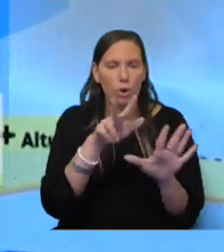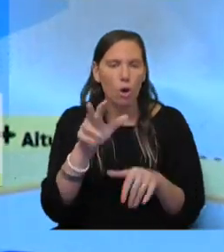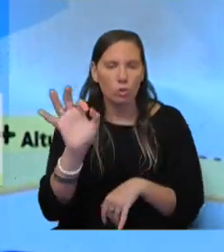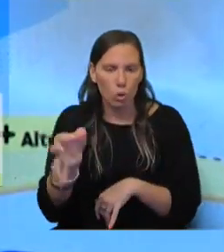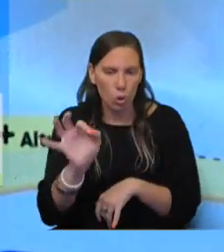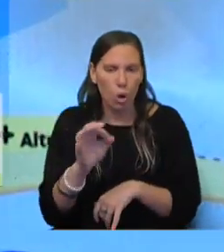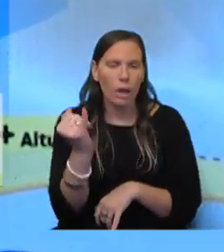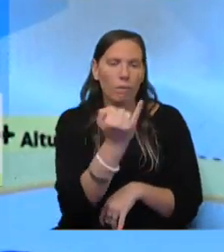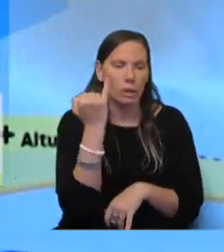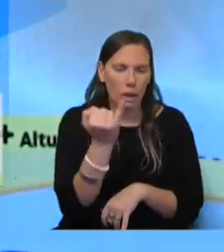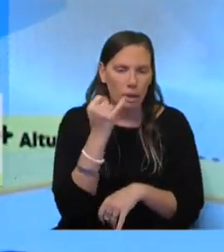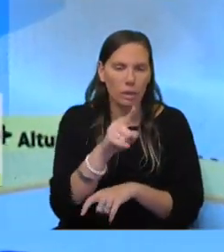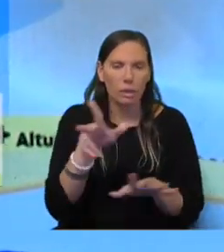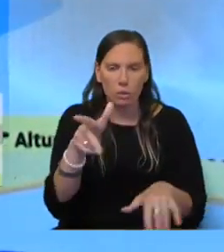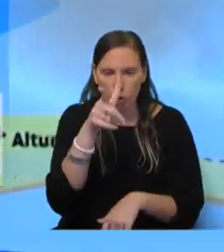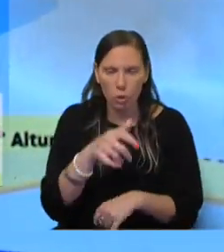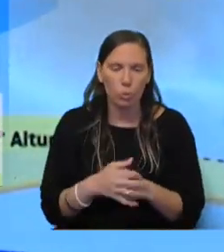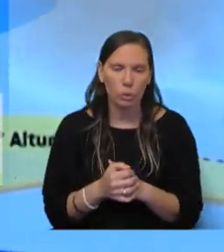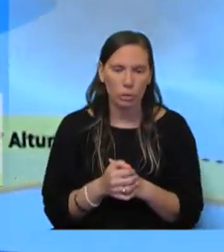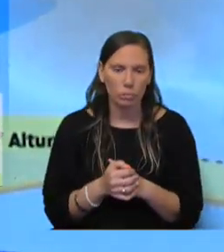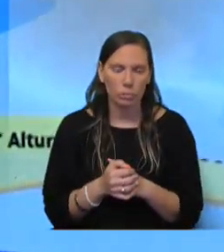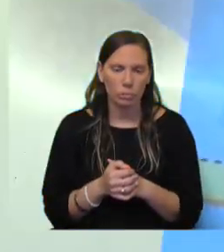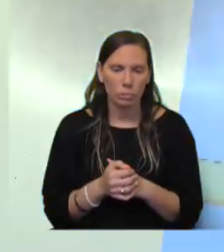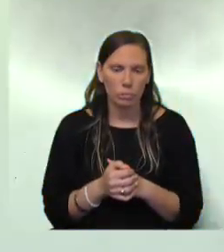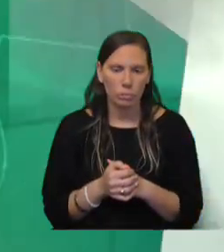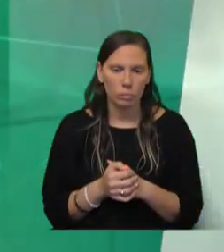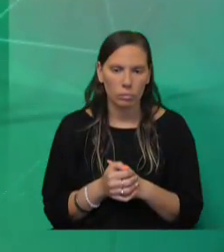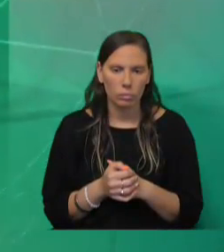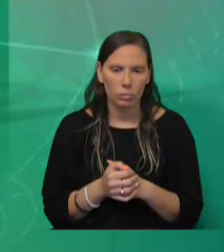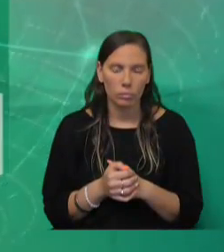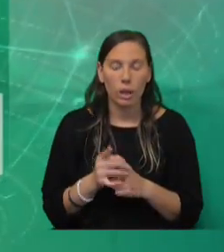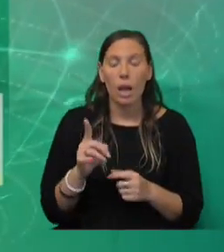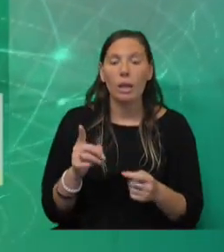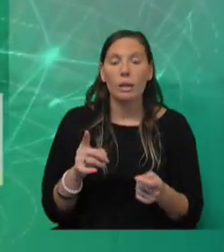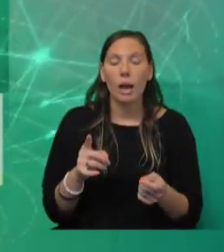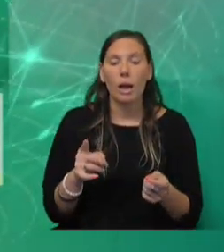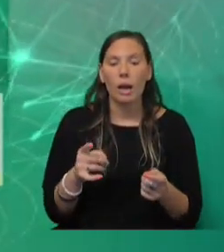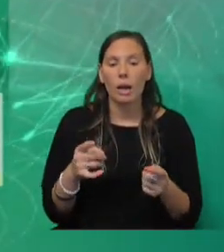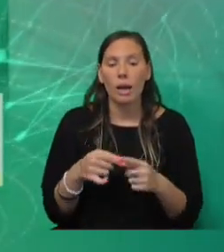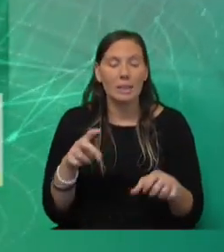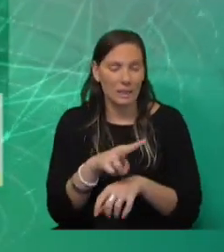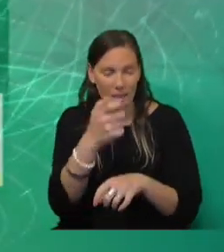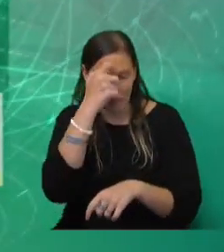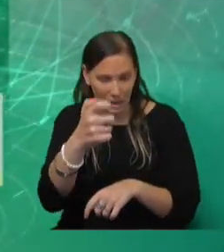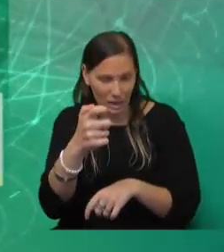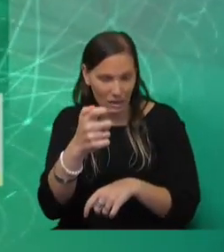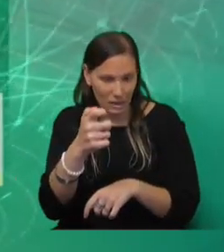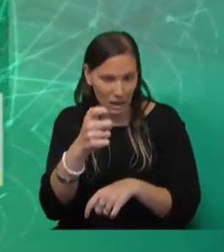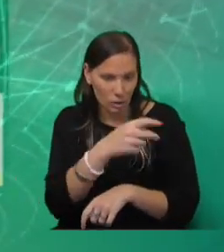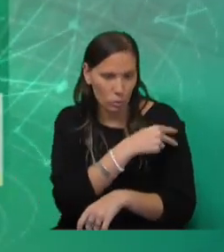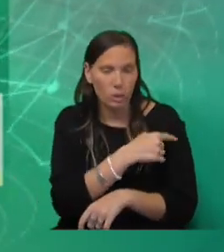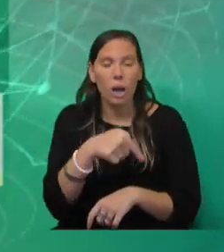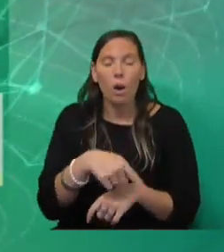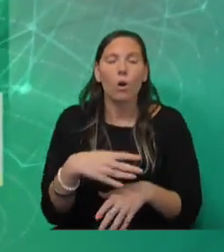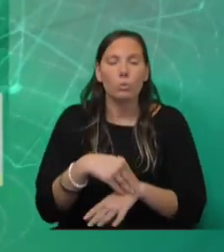Avenida Italia y 18 de julio la Real Academia de las ciencias de Suecia otorgó hoy el